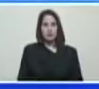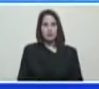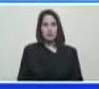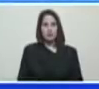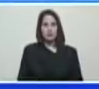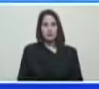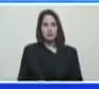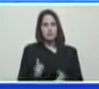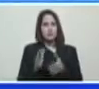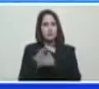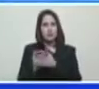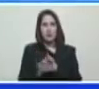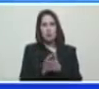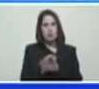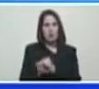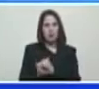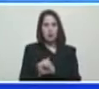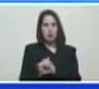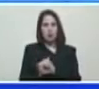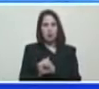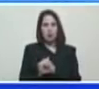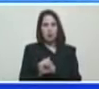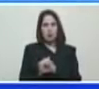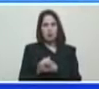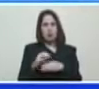ministro de vivienda